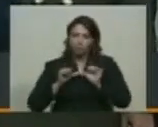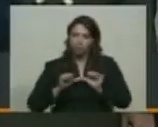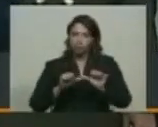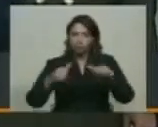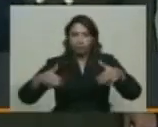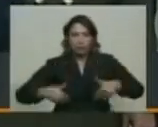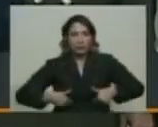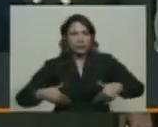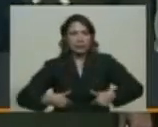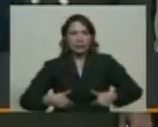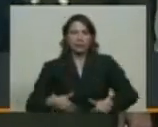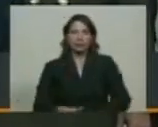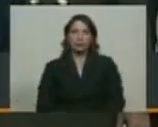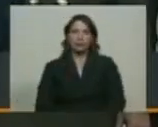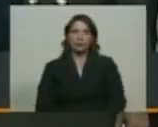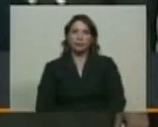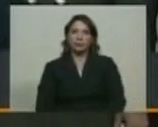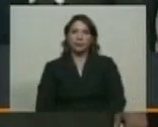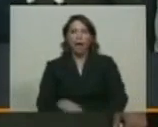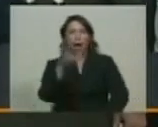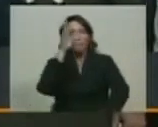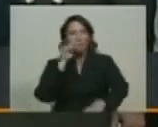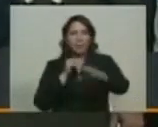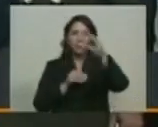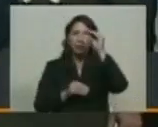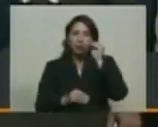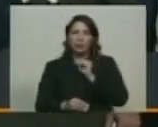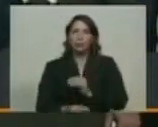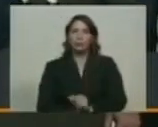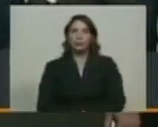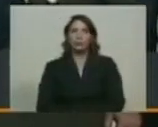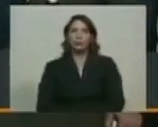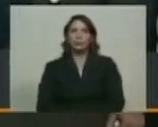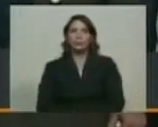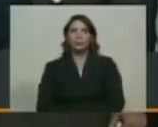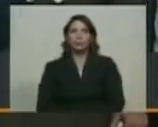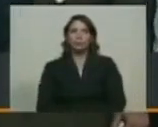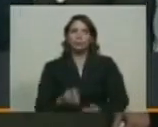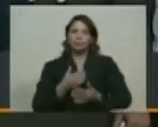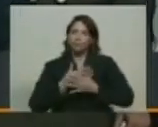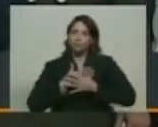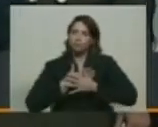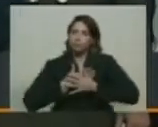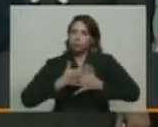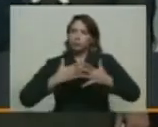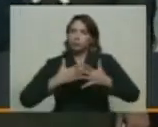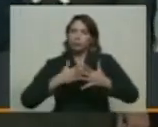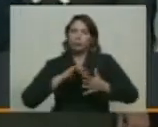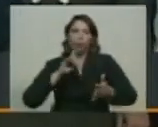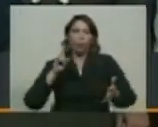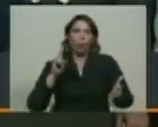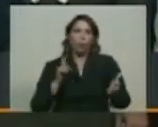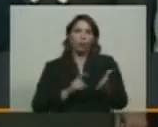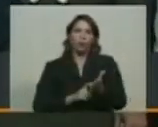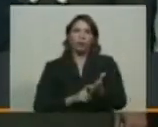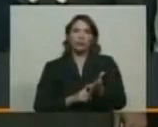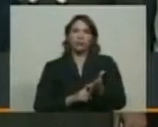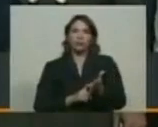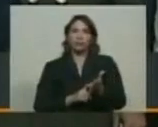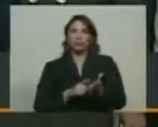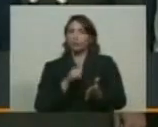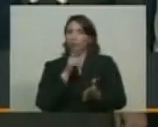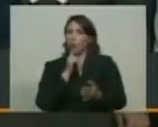sacrificio? ¿Cuánto he aprendido de ustedes en entrega total, sin límites,